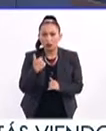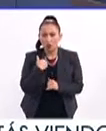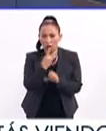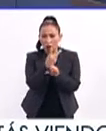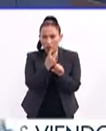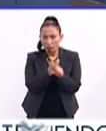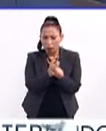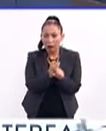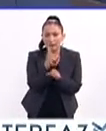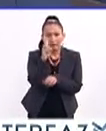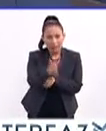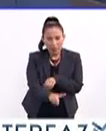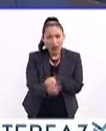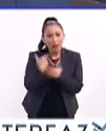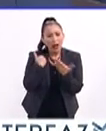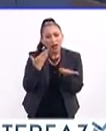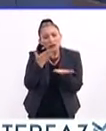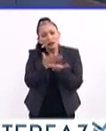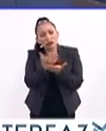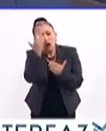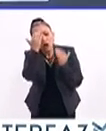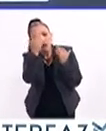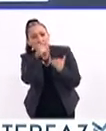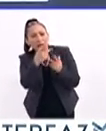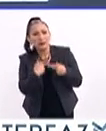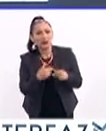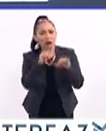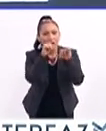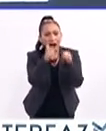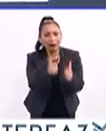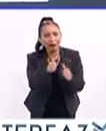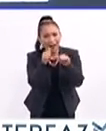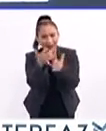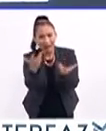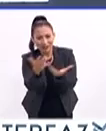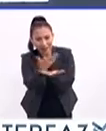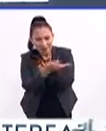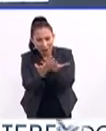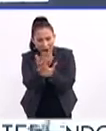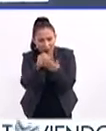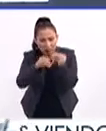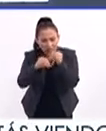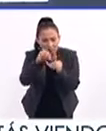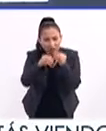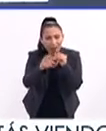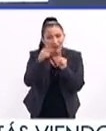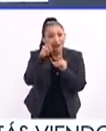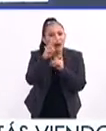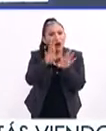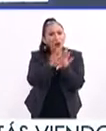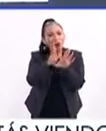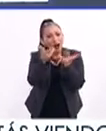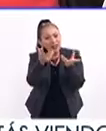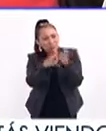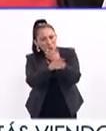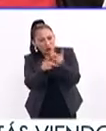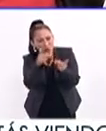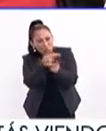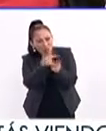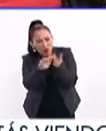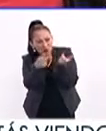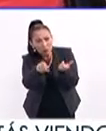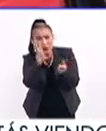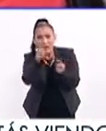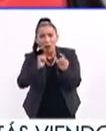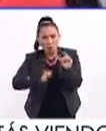los invito de verdad a que se acerquen a los artesanos y que veamos cómo se hacen Claro. estas cosas porque son